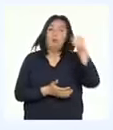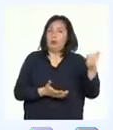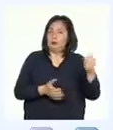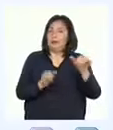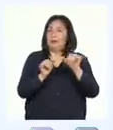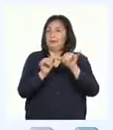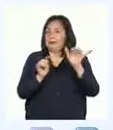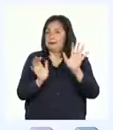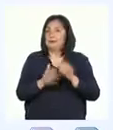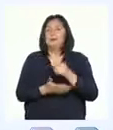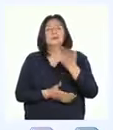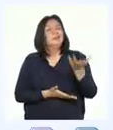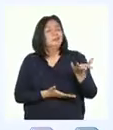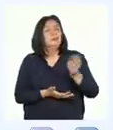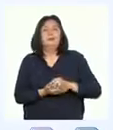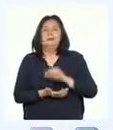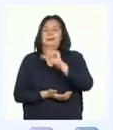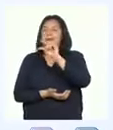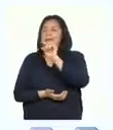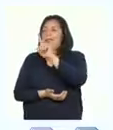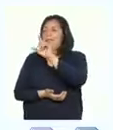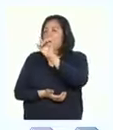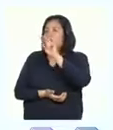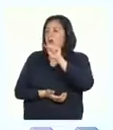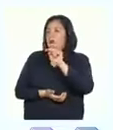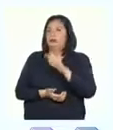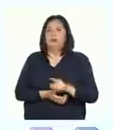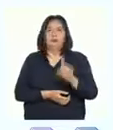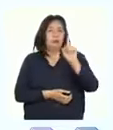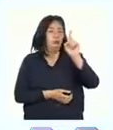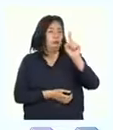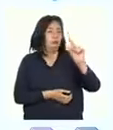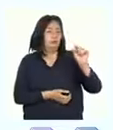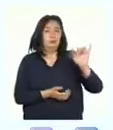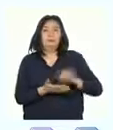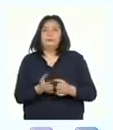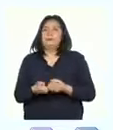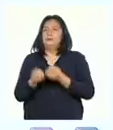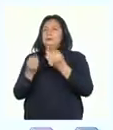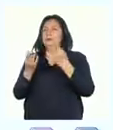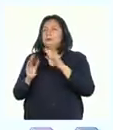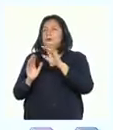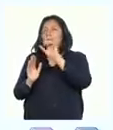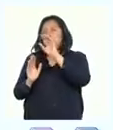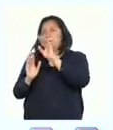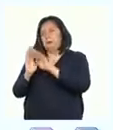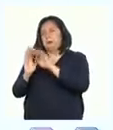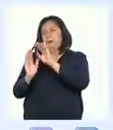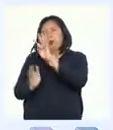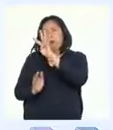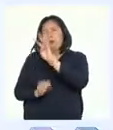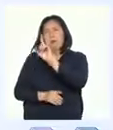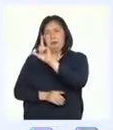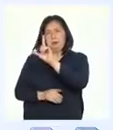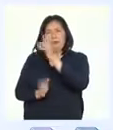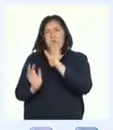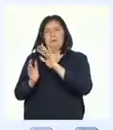unidad. Esta es el galón. 1 galón equivale a un poco menos de 4